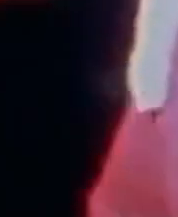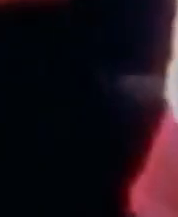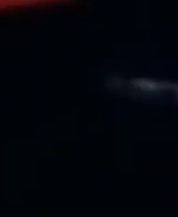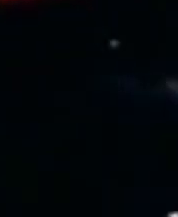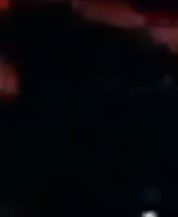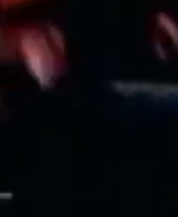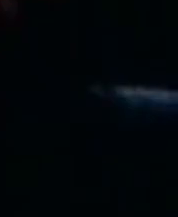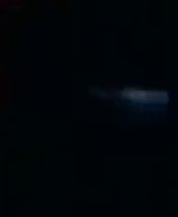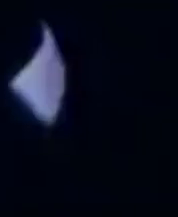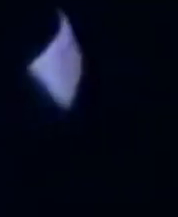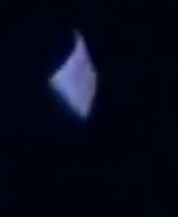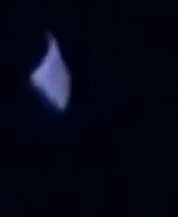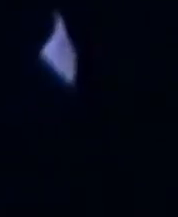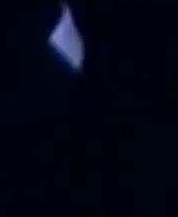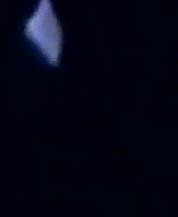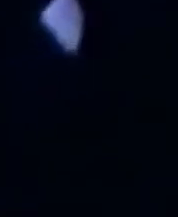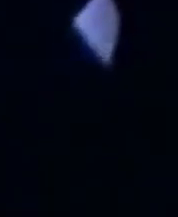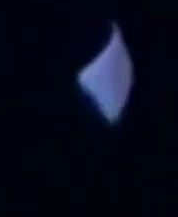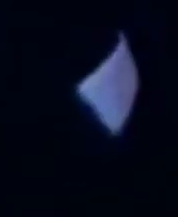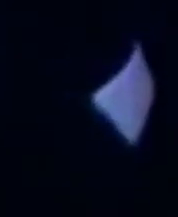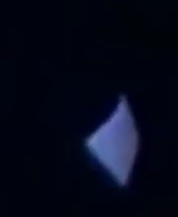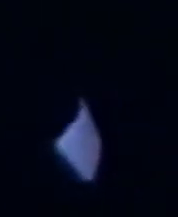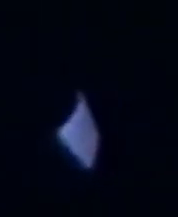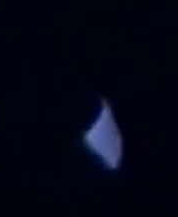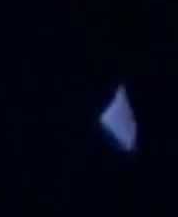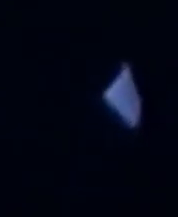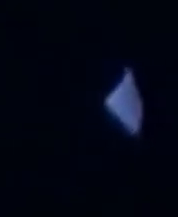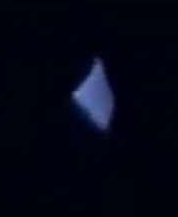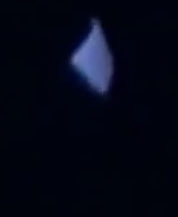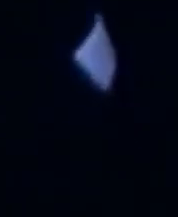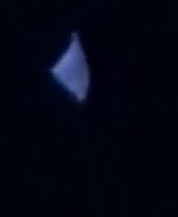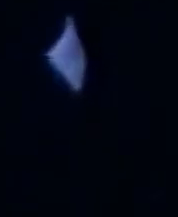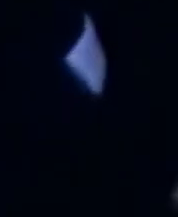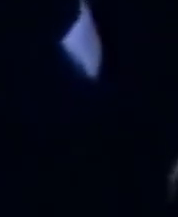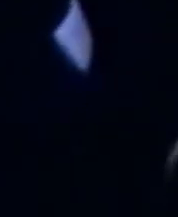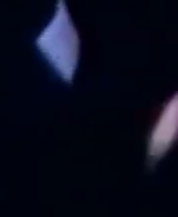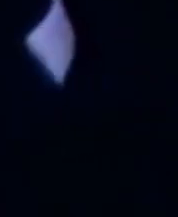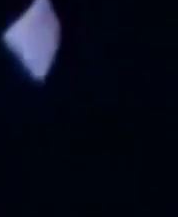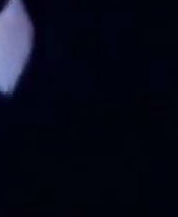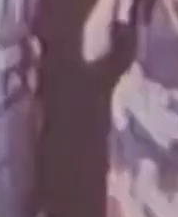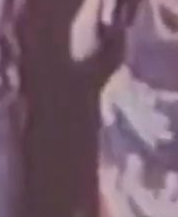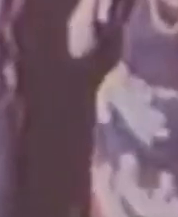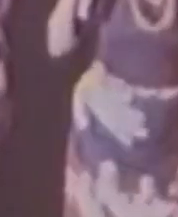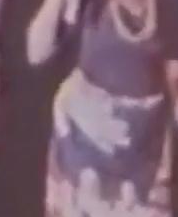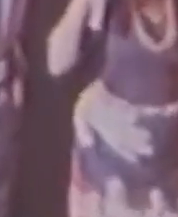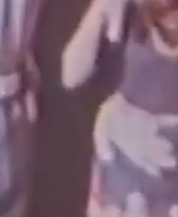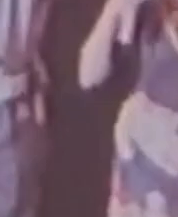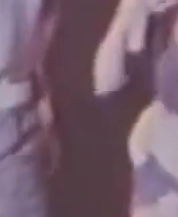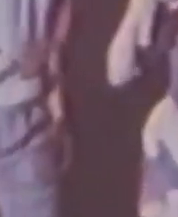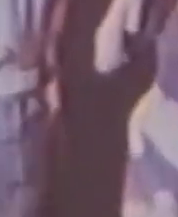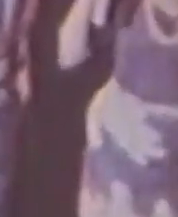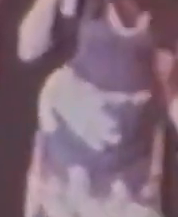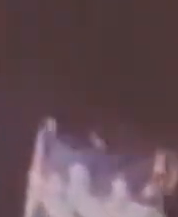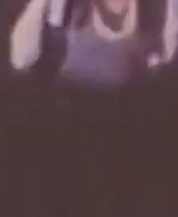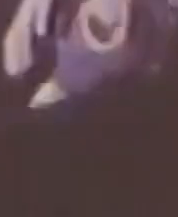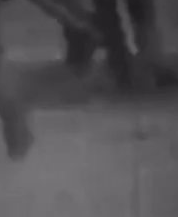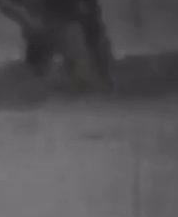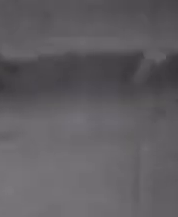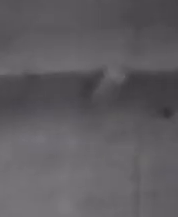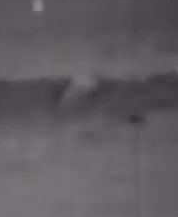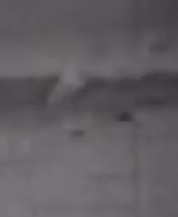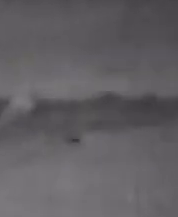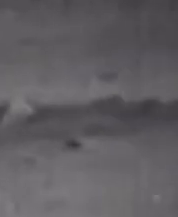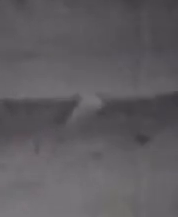Indina y Dione llegaron al mundo posterior a la independencia de Angola, surgida a finales de 1975, al calor de